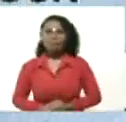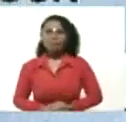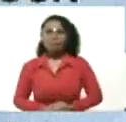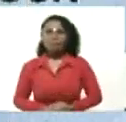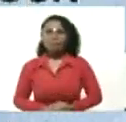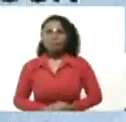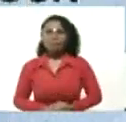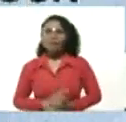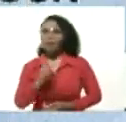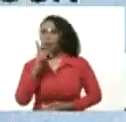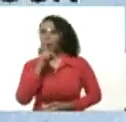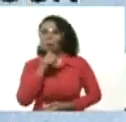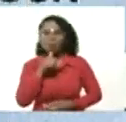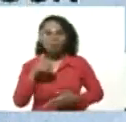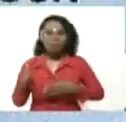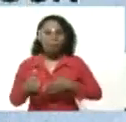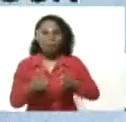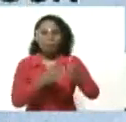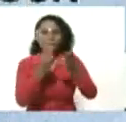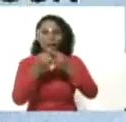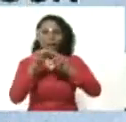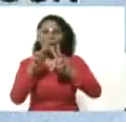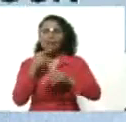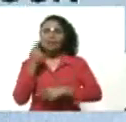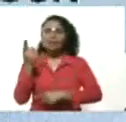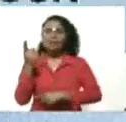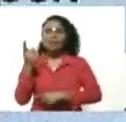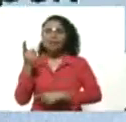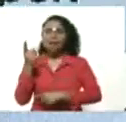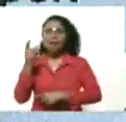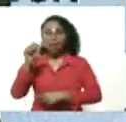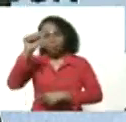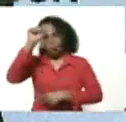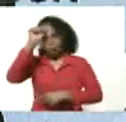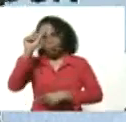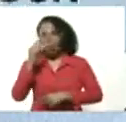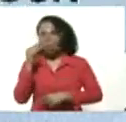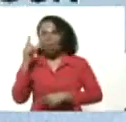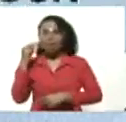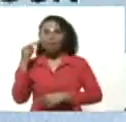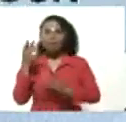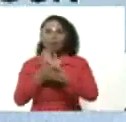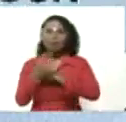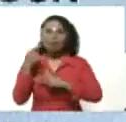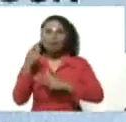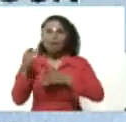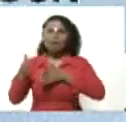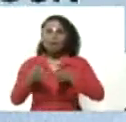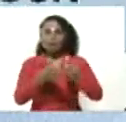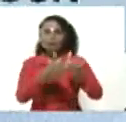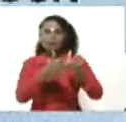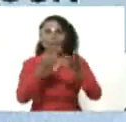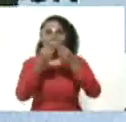No hay camino hacia la paz, decía Gandhi. La paz es el camino. Muchas gracias.